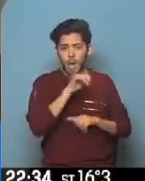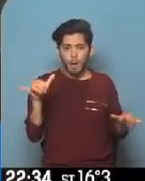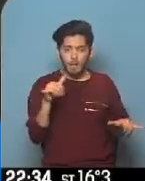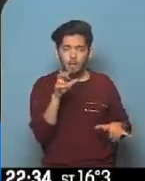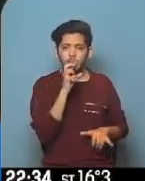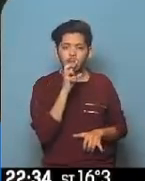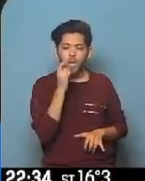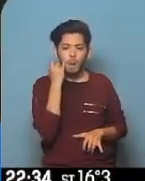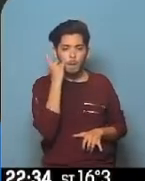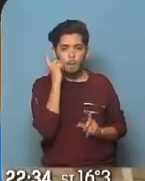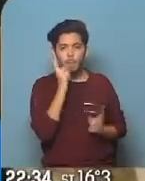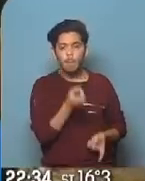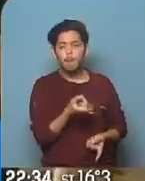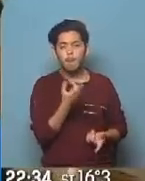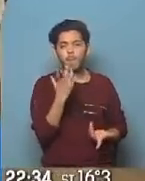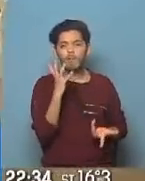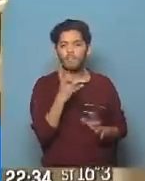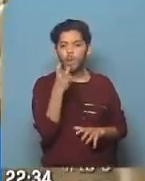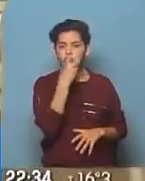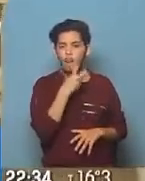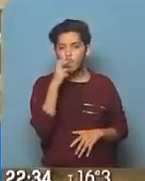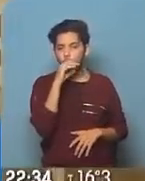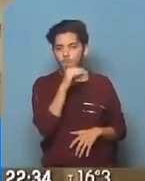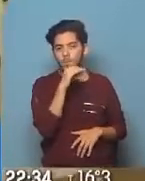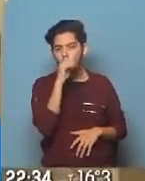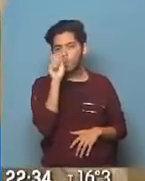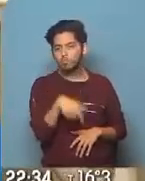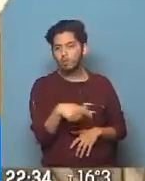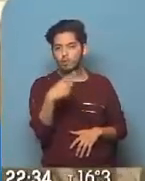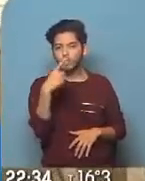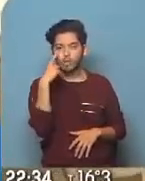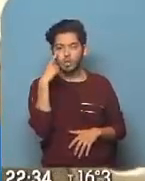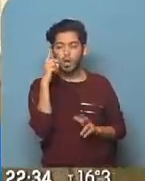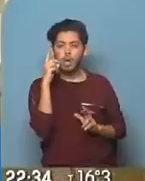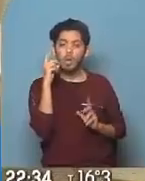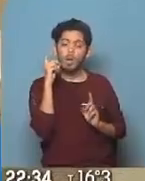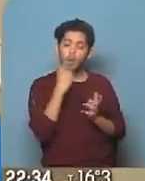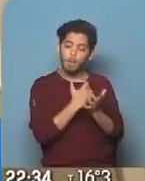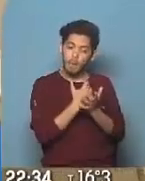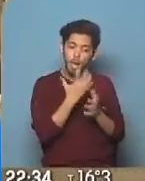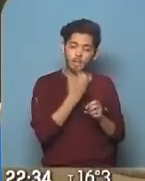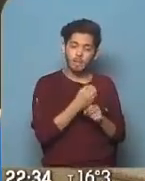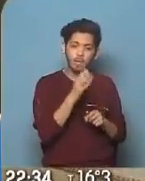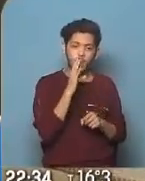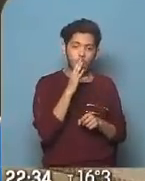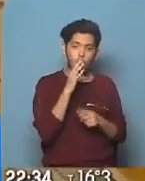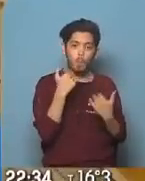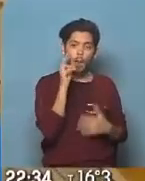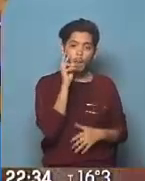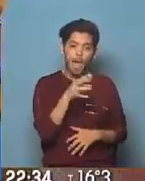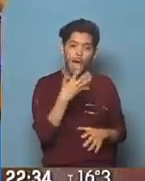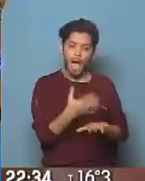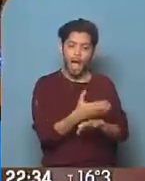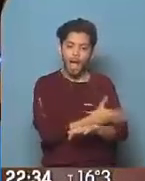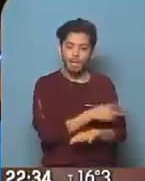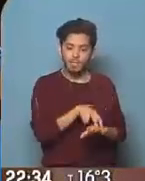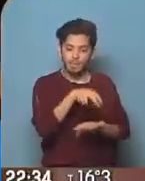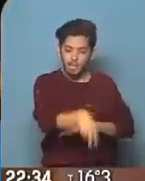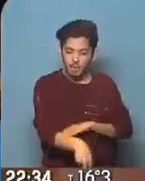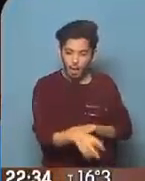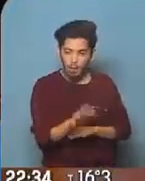y en un lenguaje habitual de China dijo, espera que Estados Unidos pueda mirar antes de saltar, como